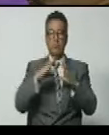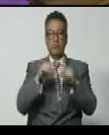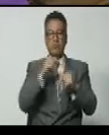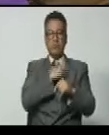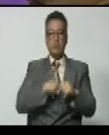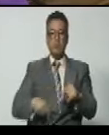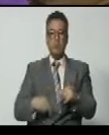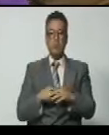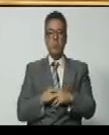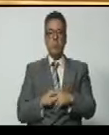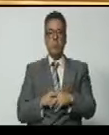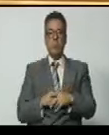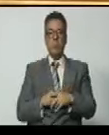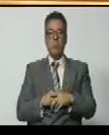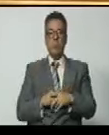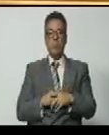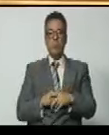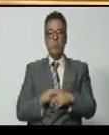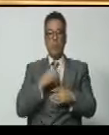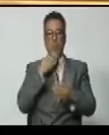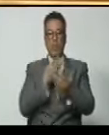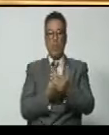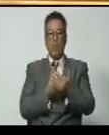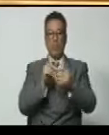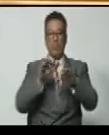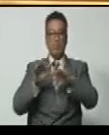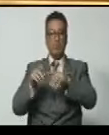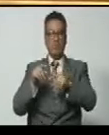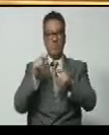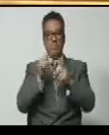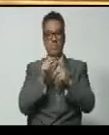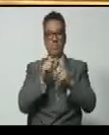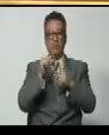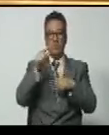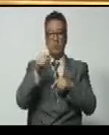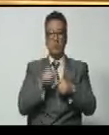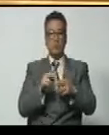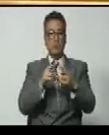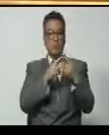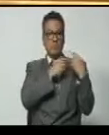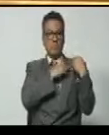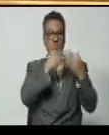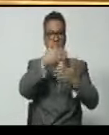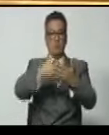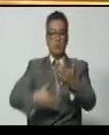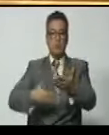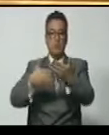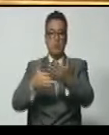ciudadano presidente. Gracias, ciudadana secretaria. Dejo el derecho de palabra para que presente el informe